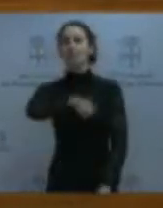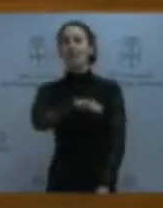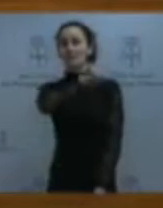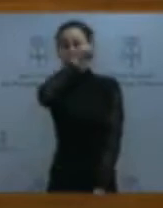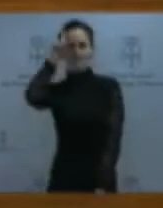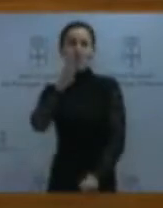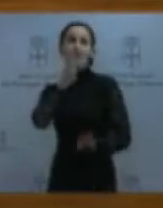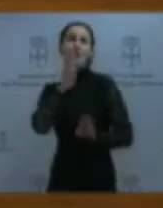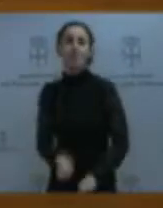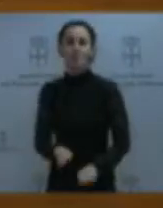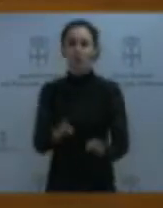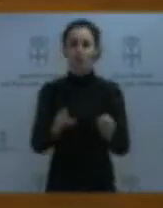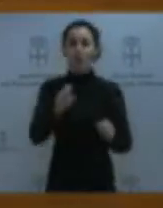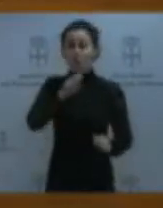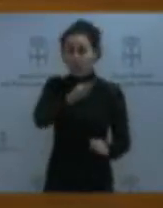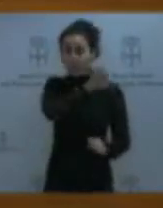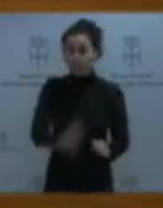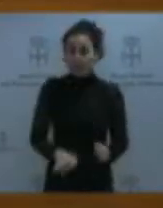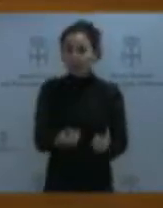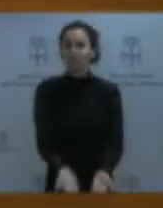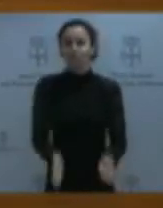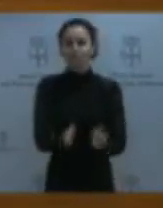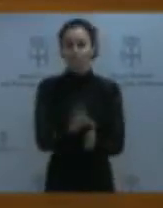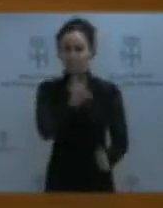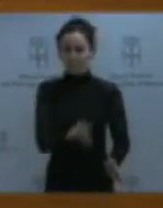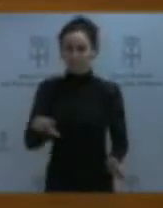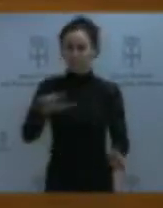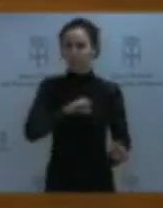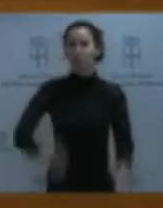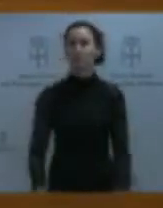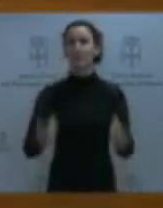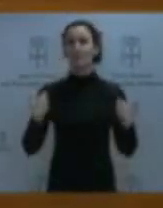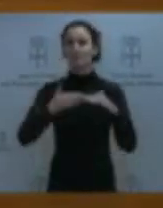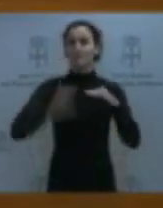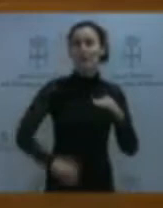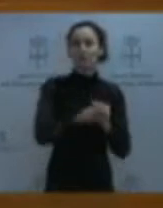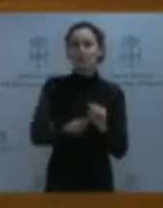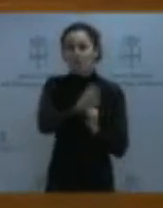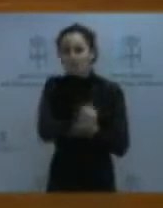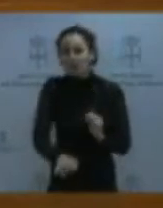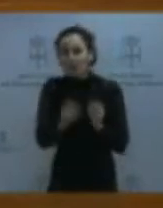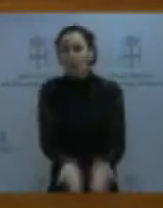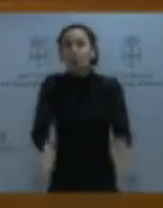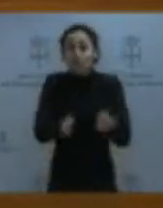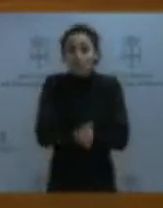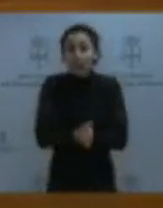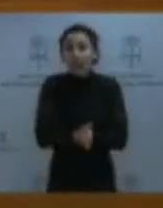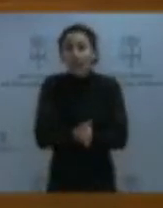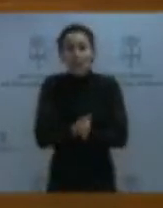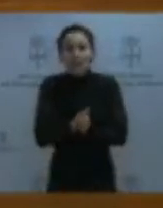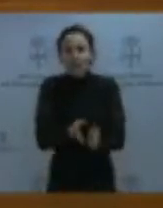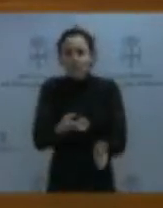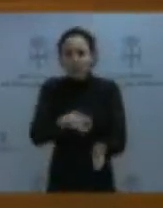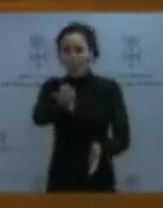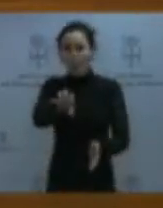Un 12% de las autonomías con menos competencias. Hay un 22% de los votantes de estos señores que son centralistas,